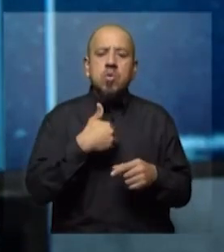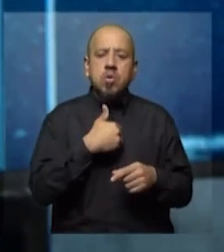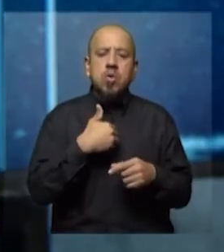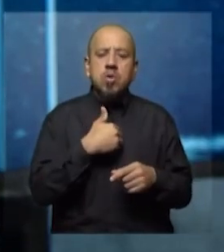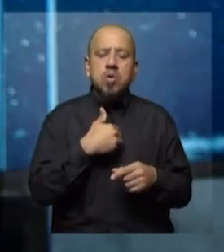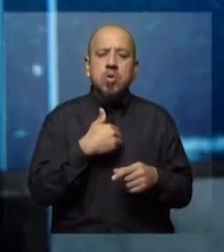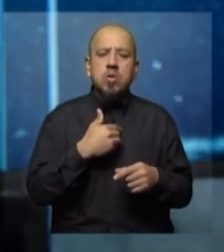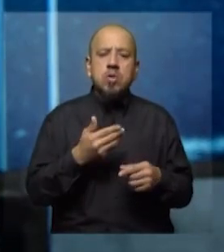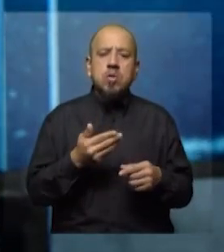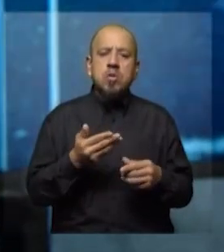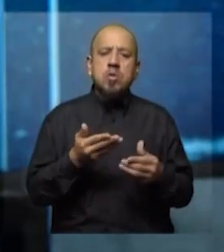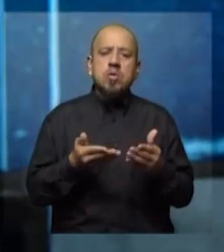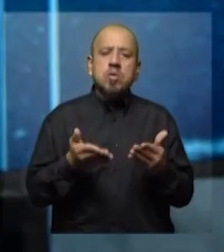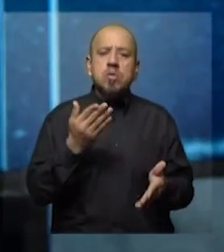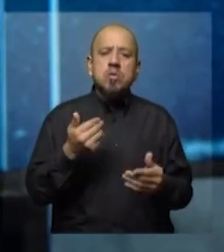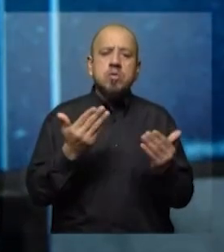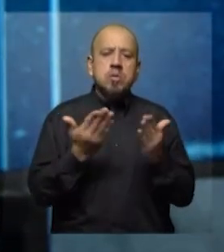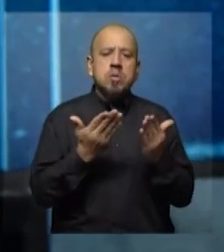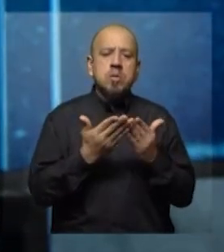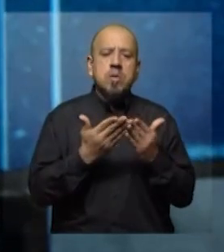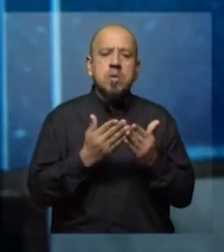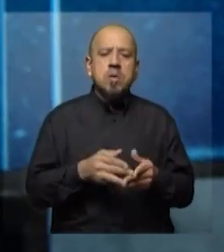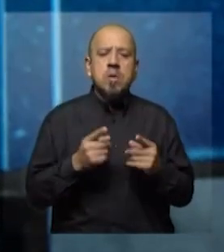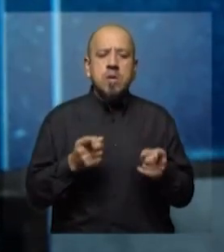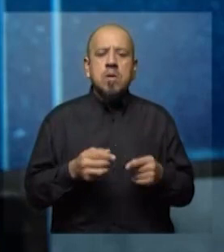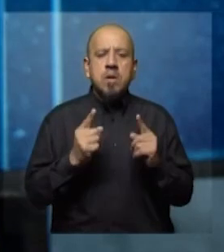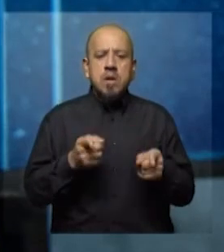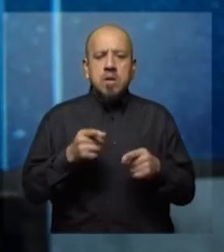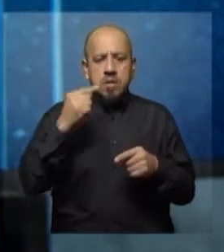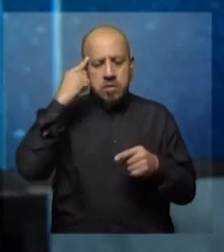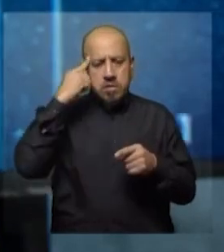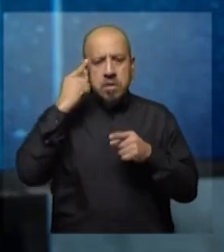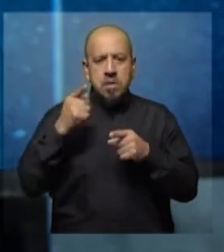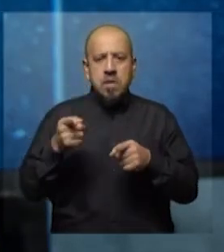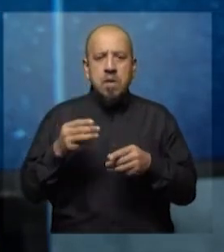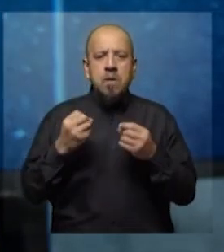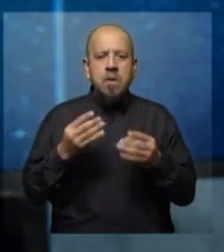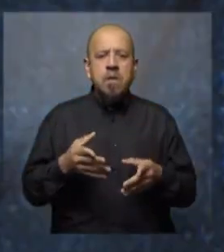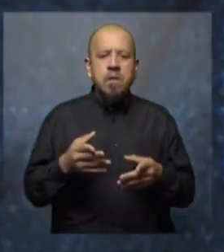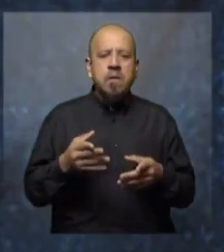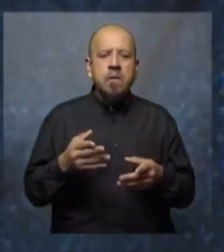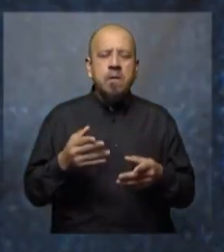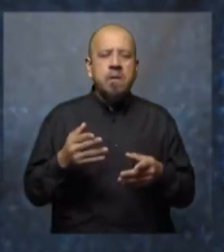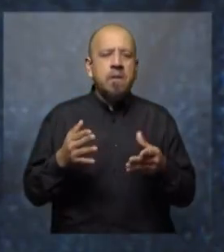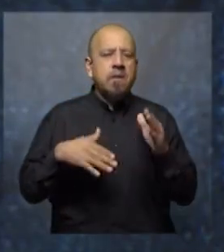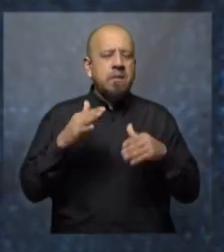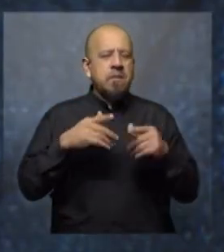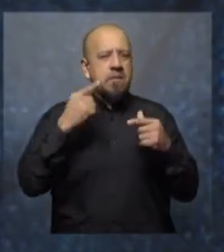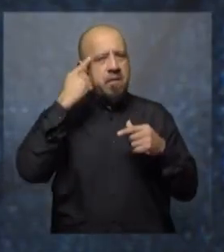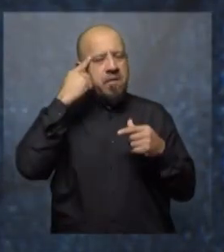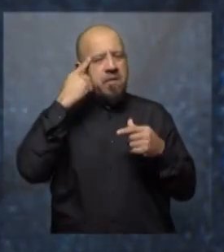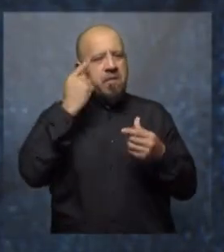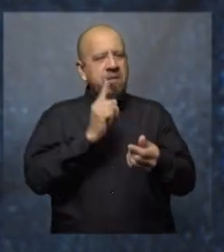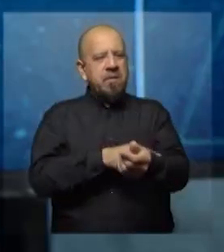por parte de los y las estudiantes eso estaba también en su pensamiento porque quizás uno está más acostumbrado